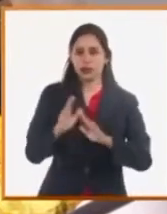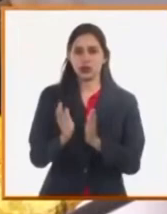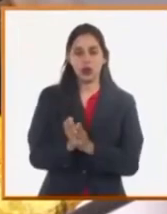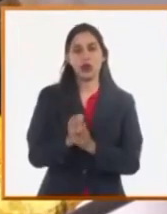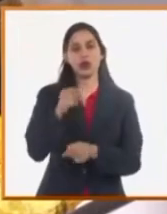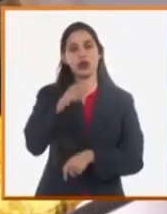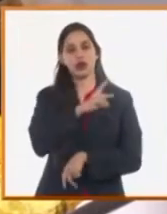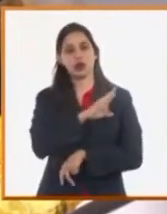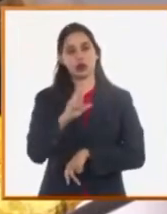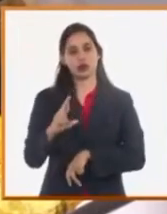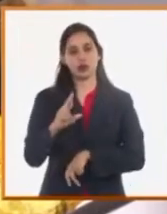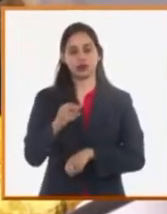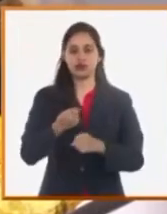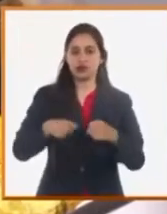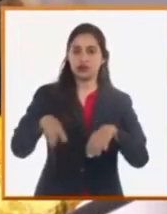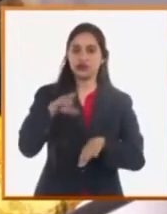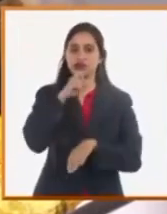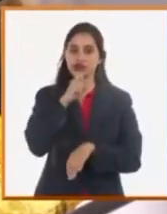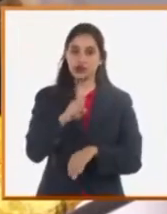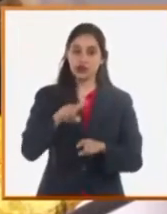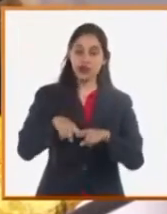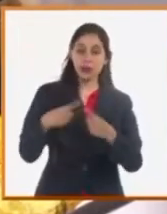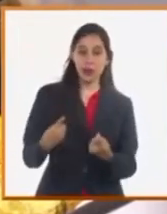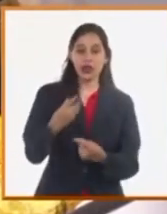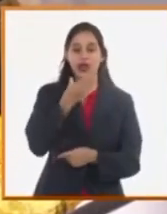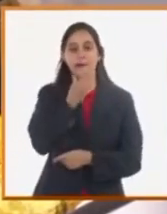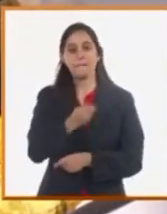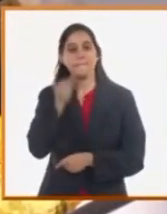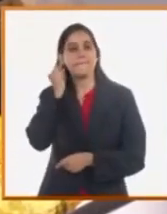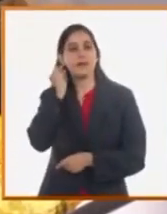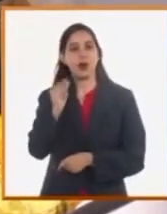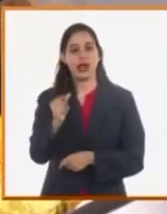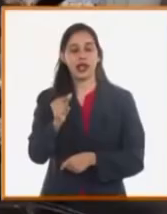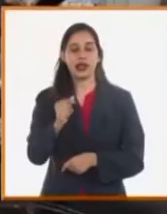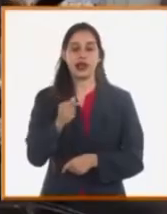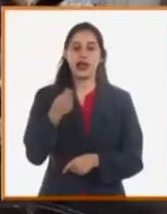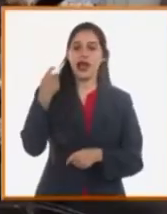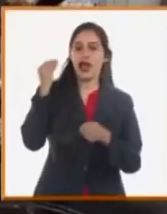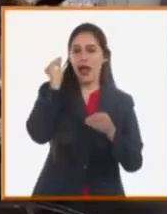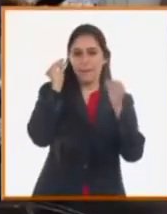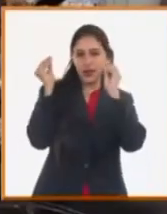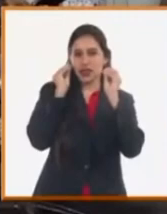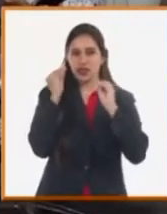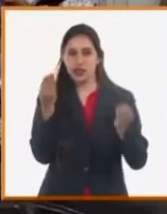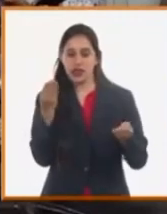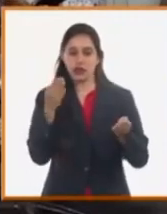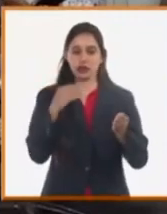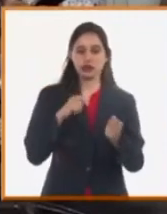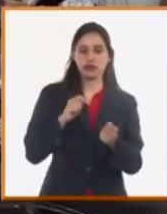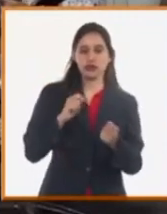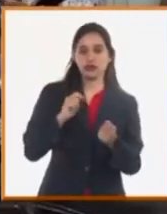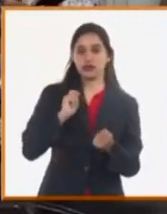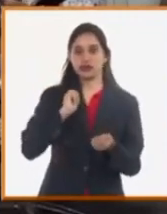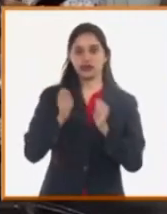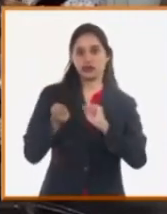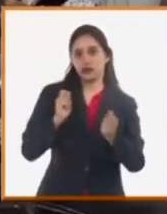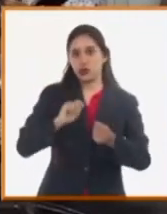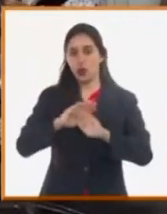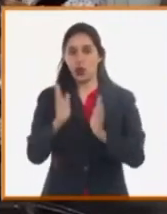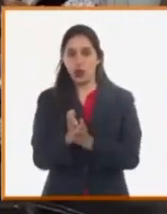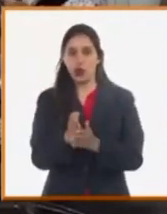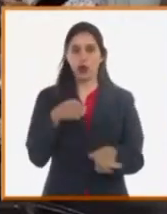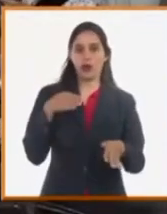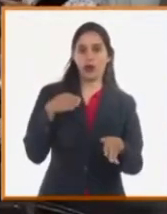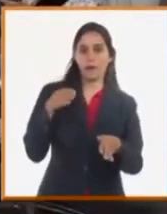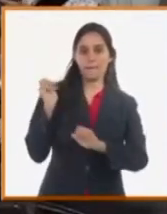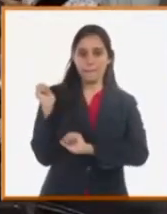Revolución y Porque además también cuando una mujer aprende defensa personal y puede bloquear a un hombre veces mayor que tú te sientes